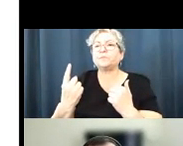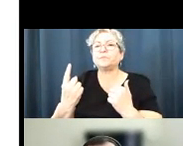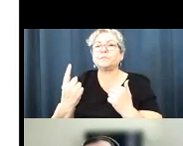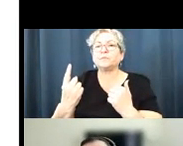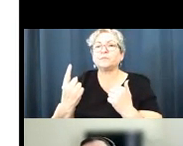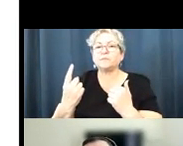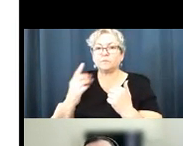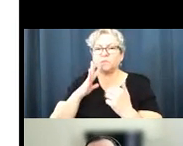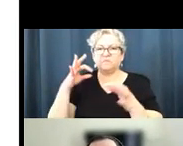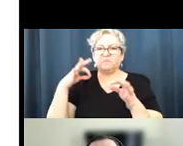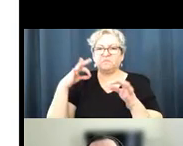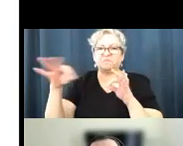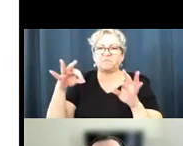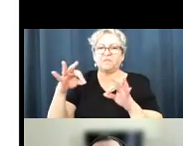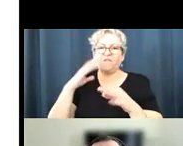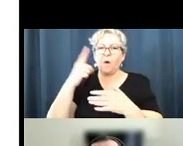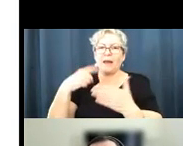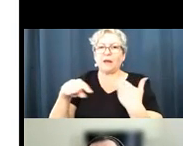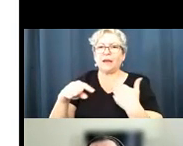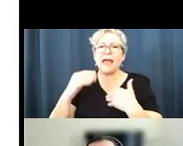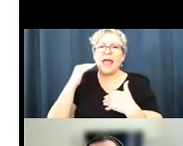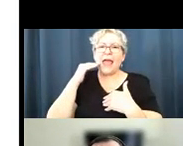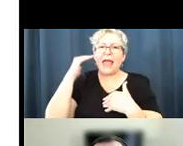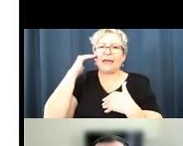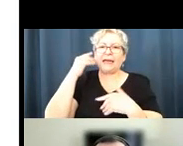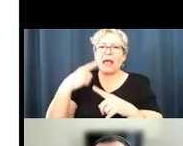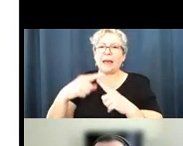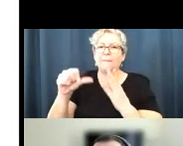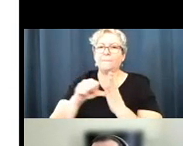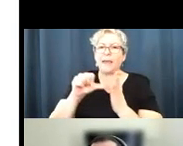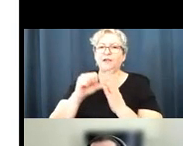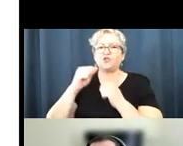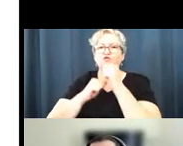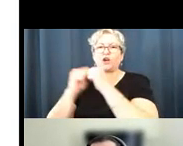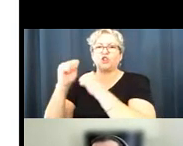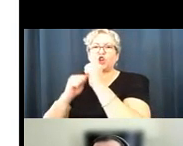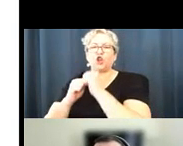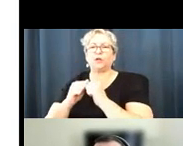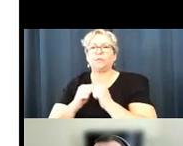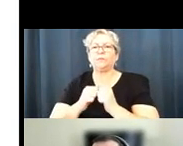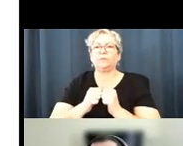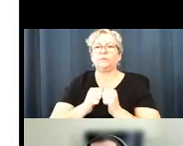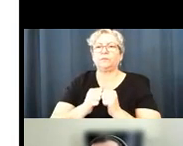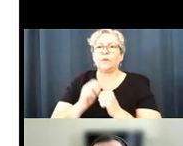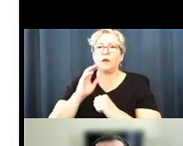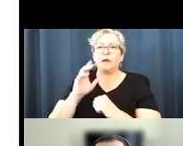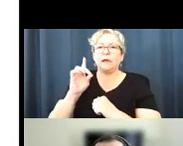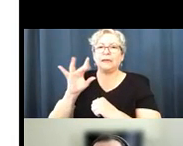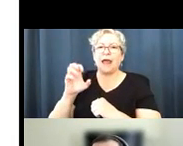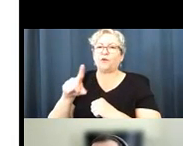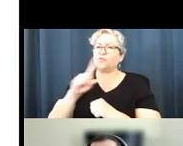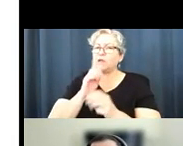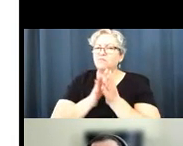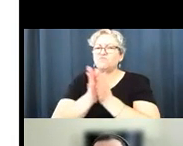estado hablando es, y que vamos a hablar más en detalle, son la estructura de la página